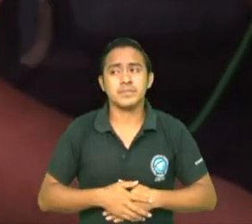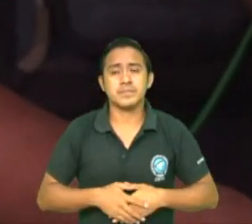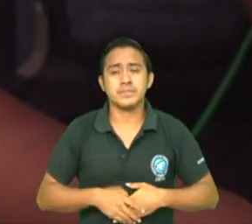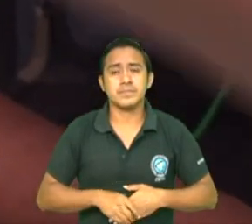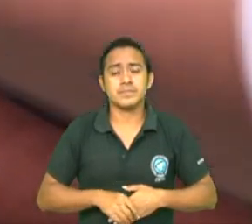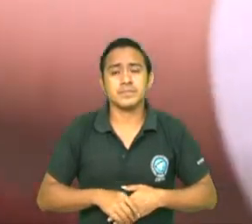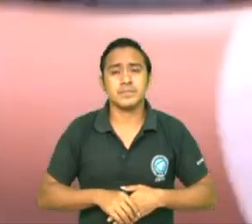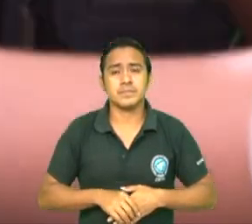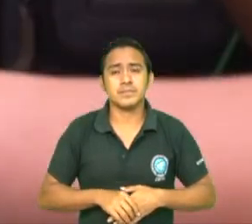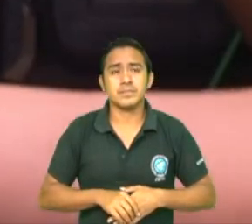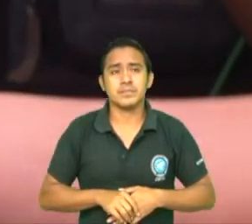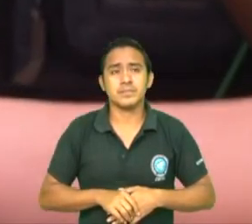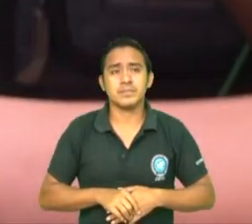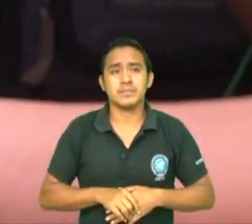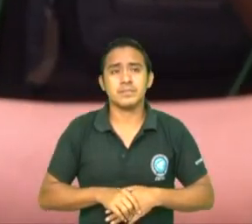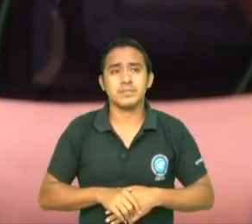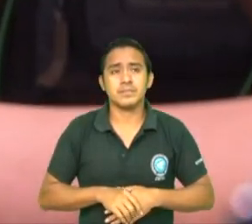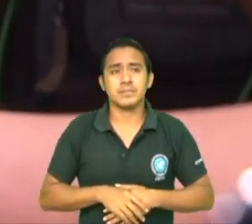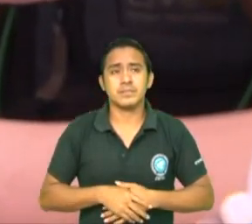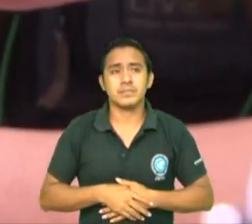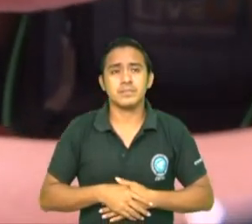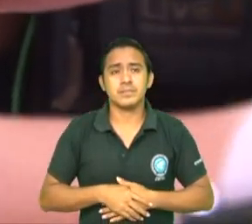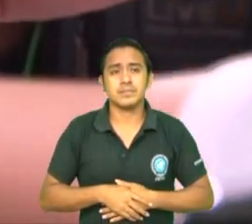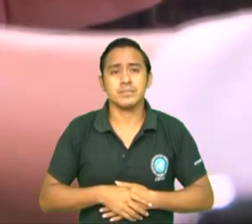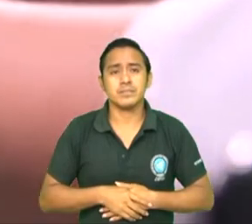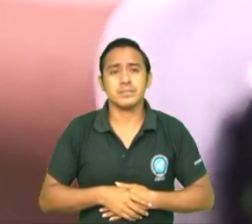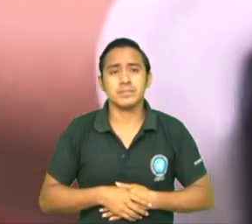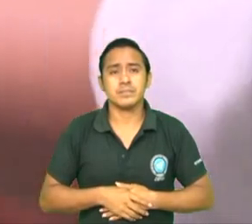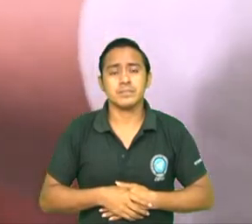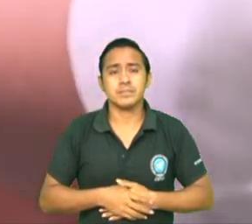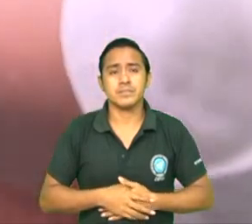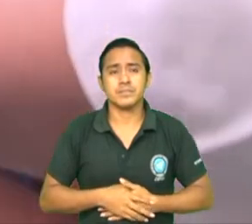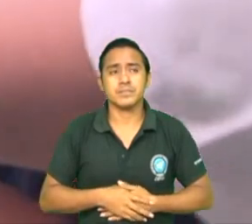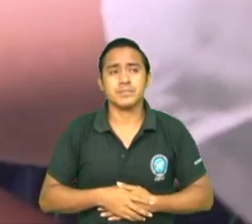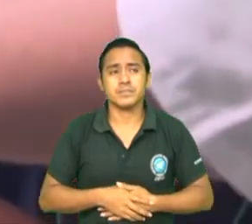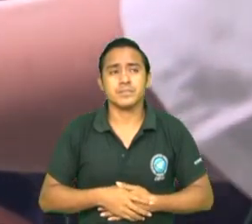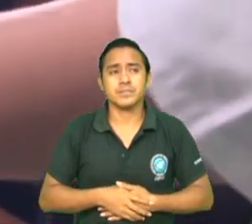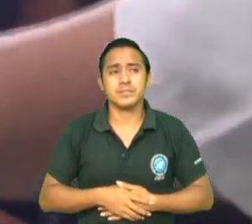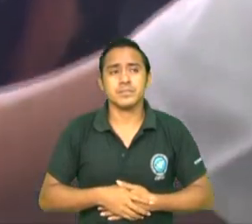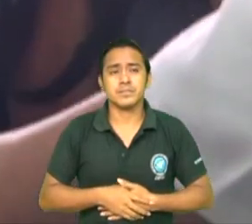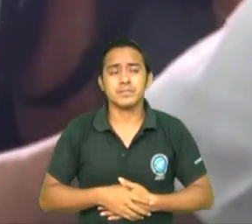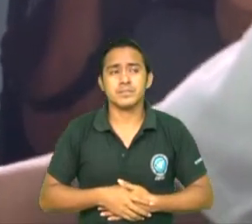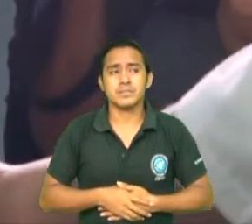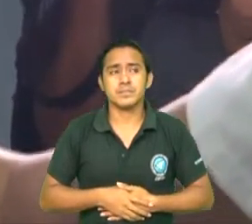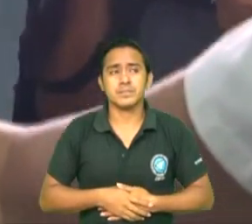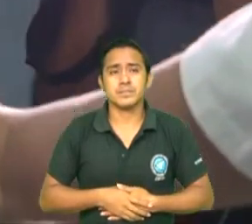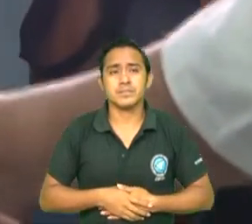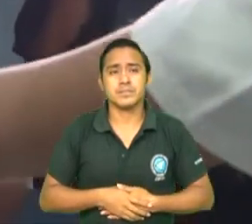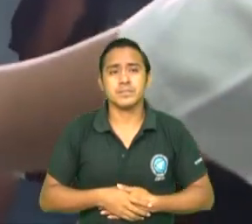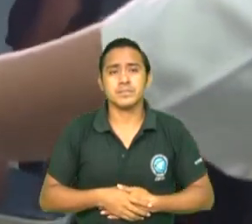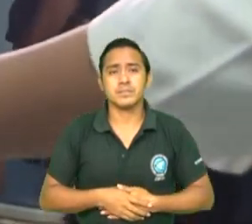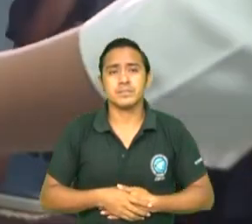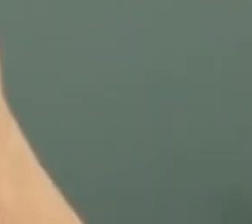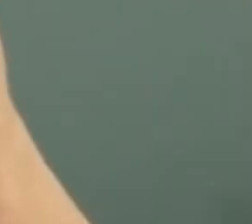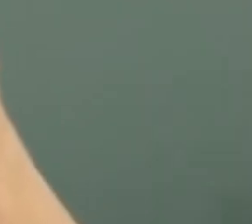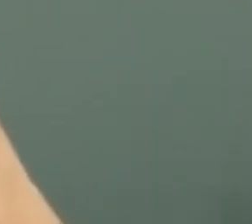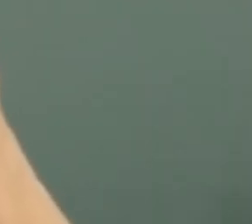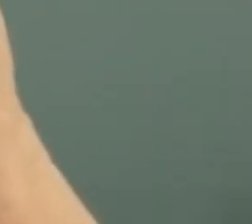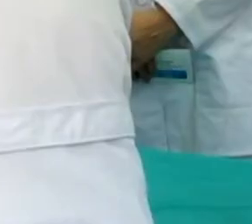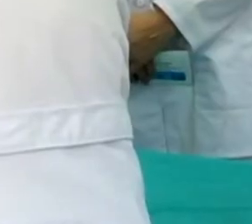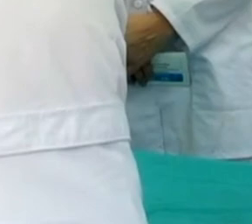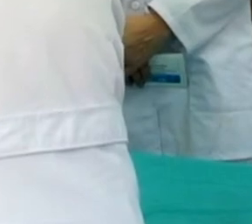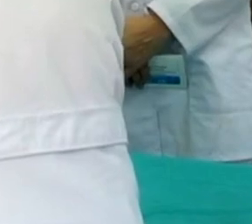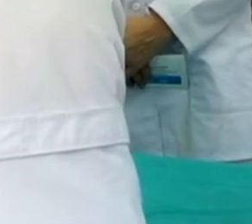la participación de 10 pacientes crónicos, quienes recibieron la primera dosis en el Centro de Hemodiálisis del Hospital Sarmesa Cruz Azul, unidad del